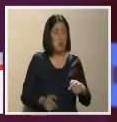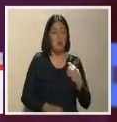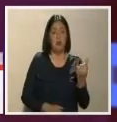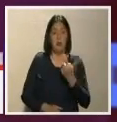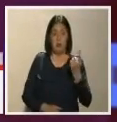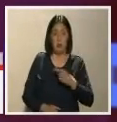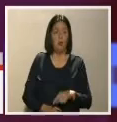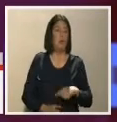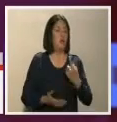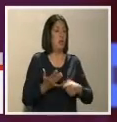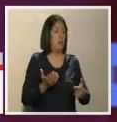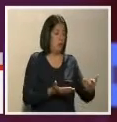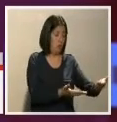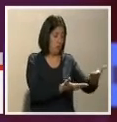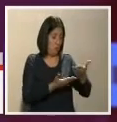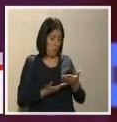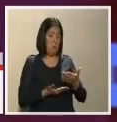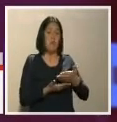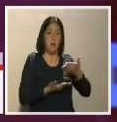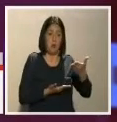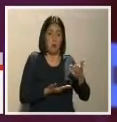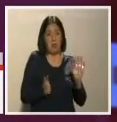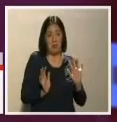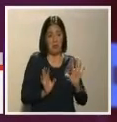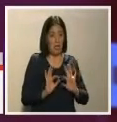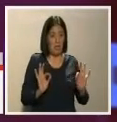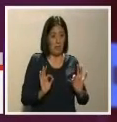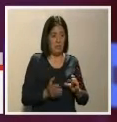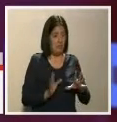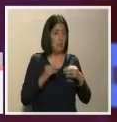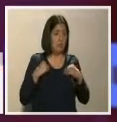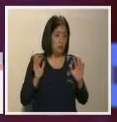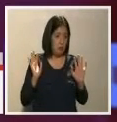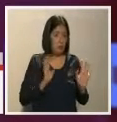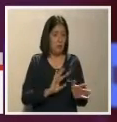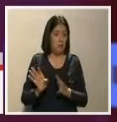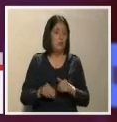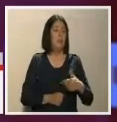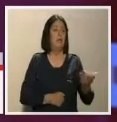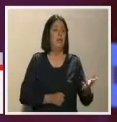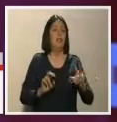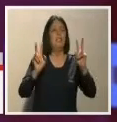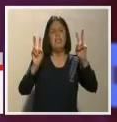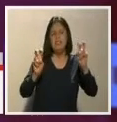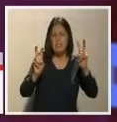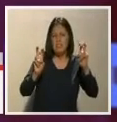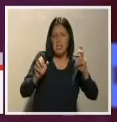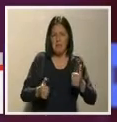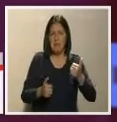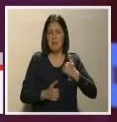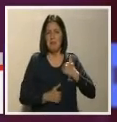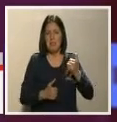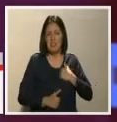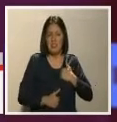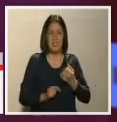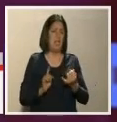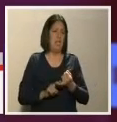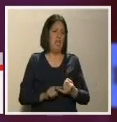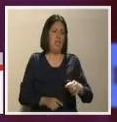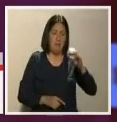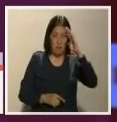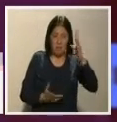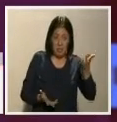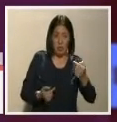simplemente acusado recibo de un documento. Ahora, en el tema de las Fuerzas Armadas y policiales,